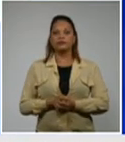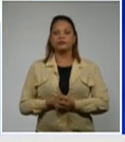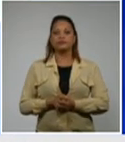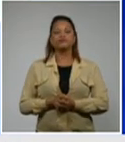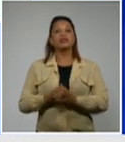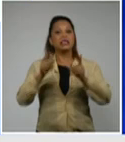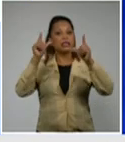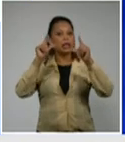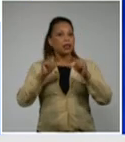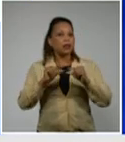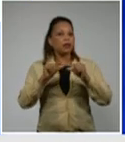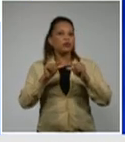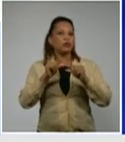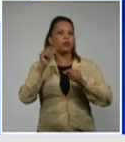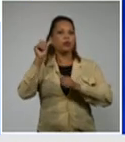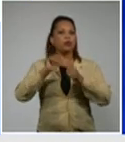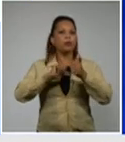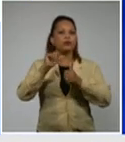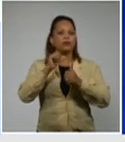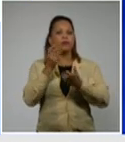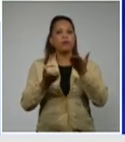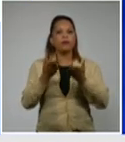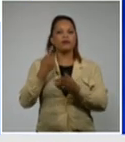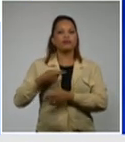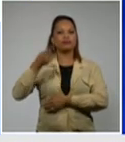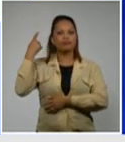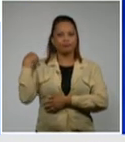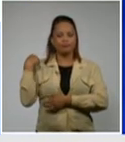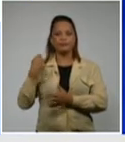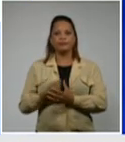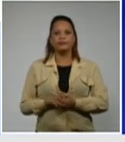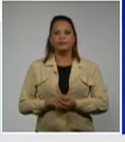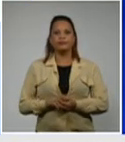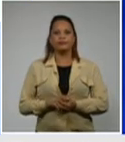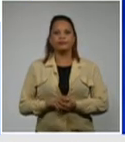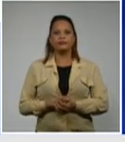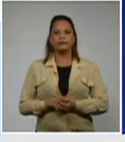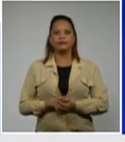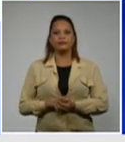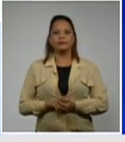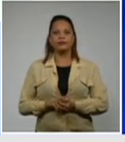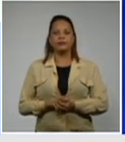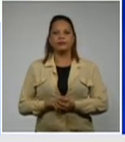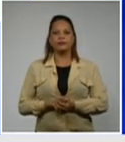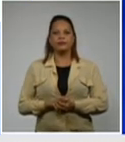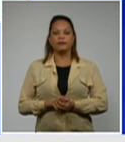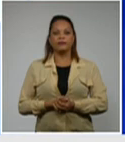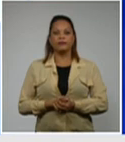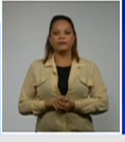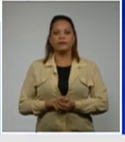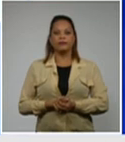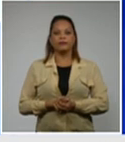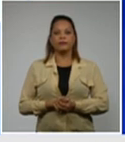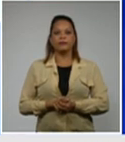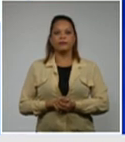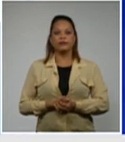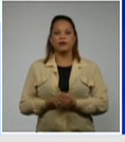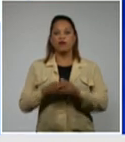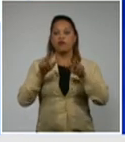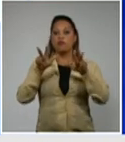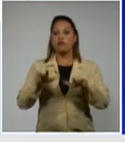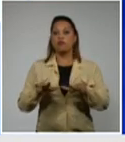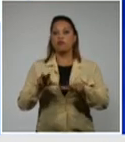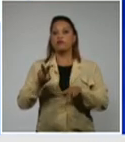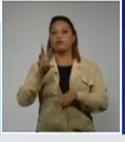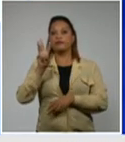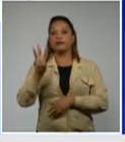el comportamiento del día anterior. Ciego de Ávila Cabecera con el mayor número, 4, Morón